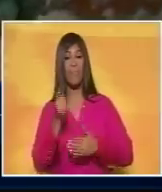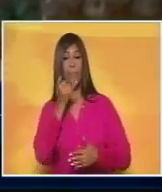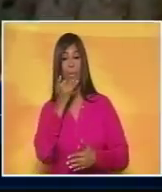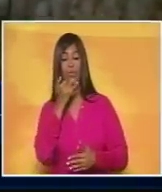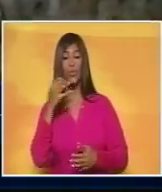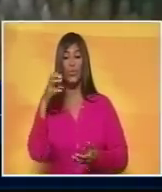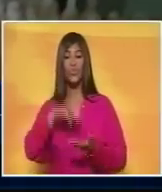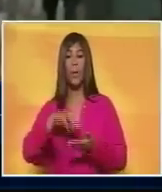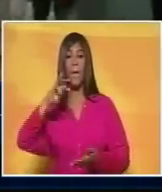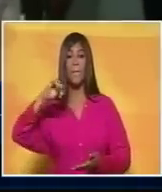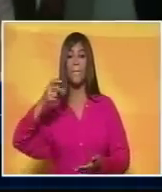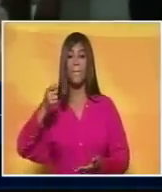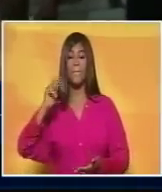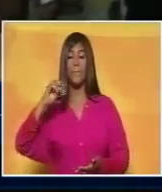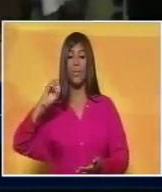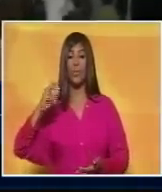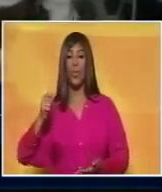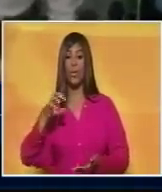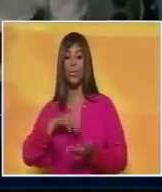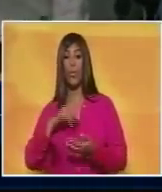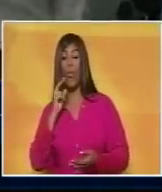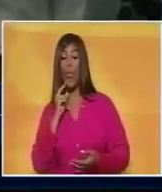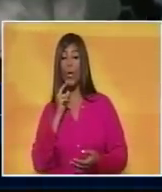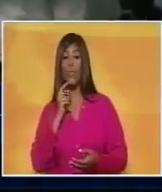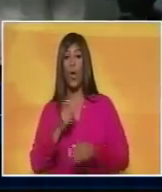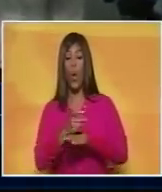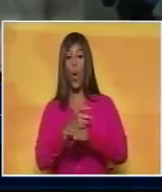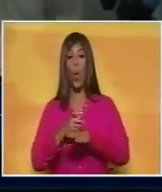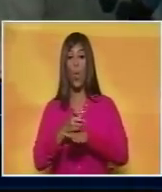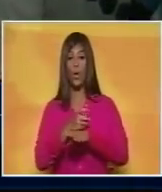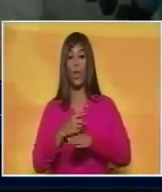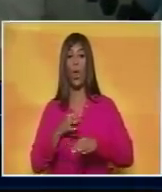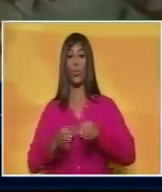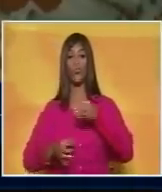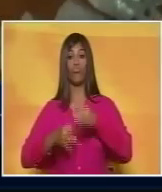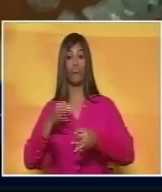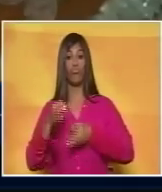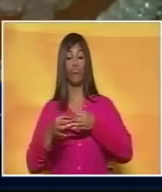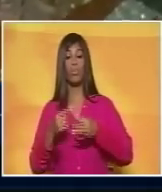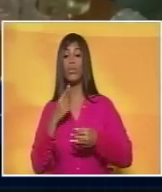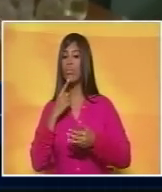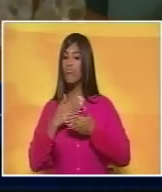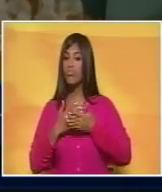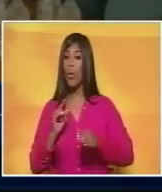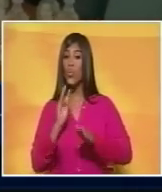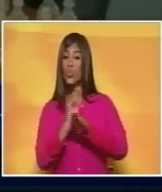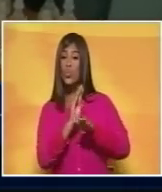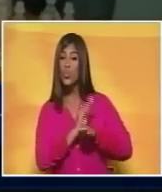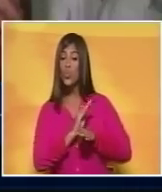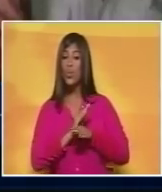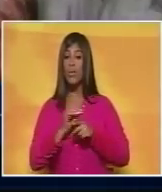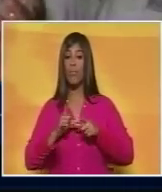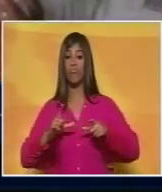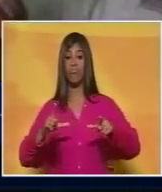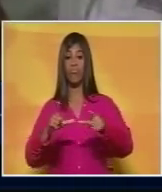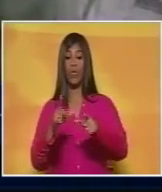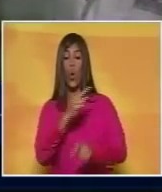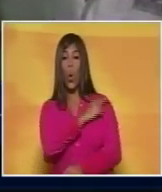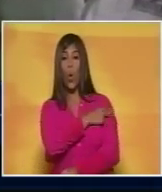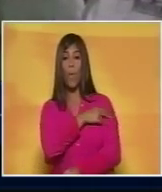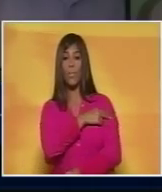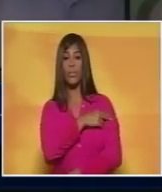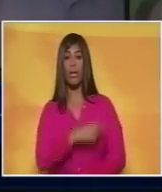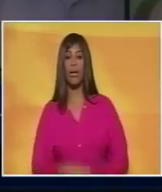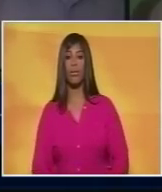sector Manoas de San Félix. El gobernador Justo Noguera aseguró que continuarán garantizando seguridad en los centros de salud de la